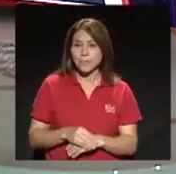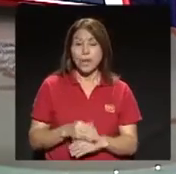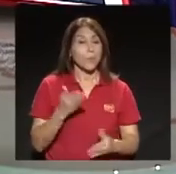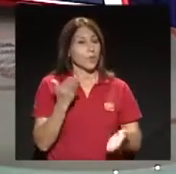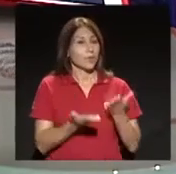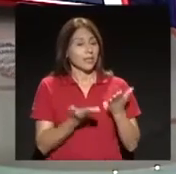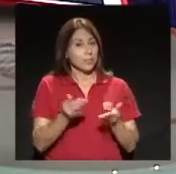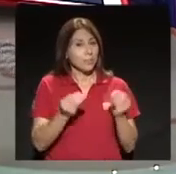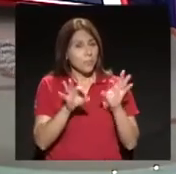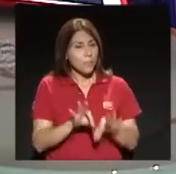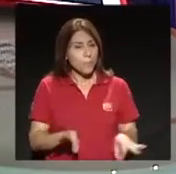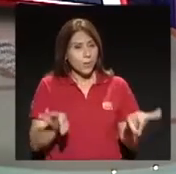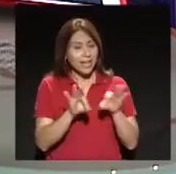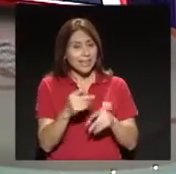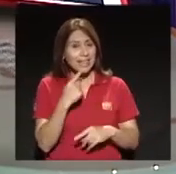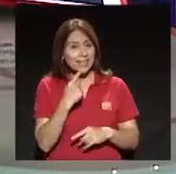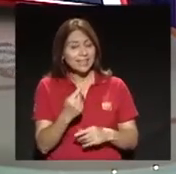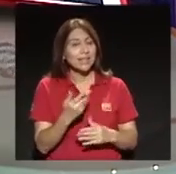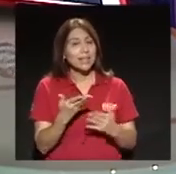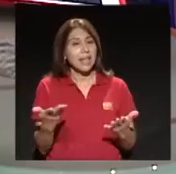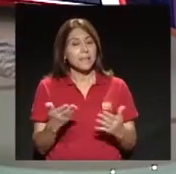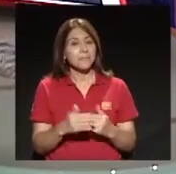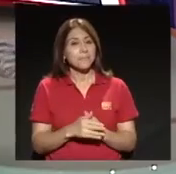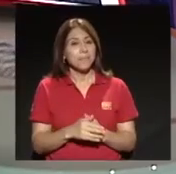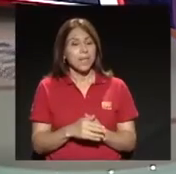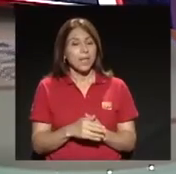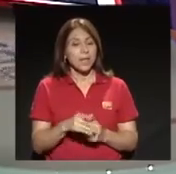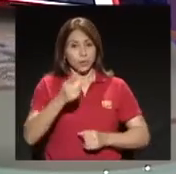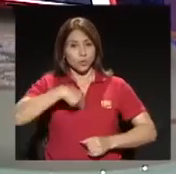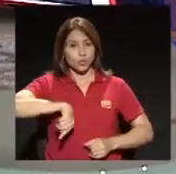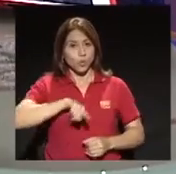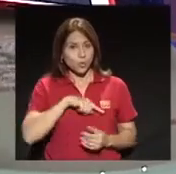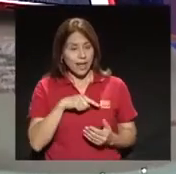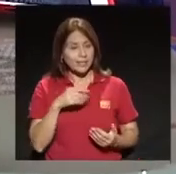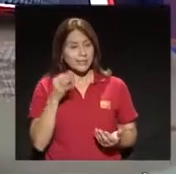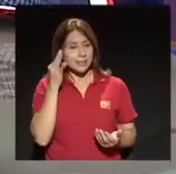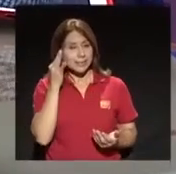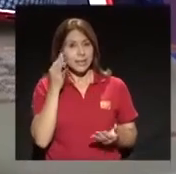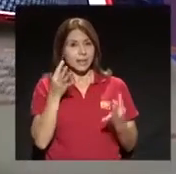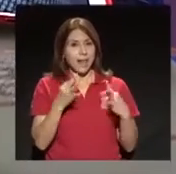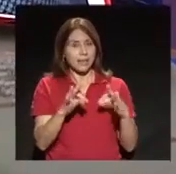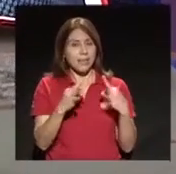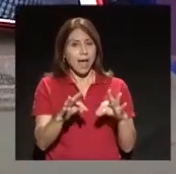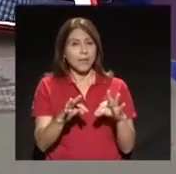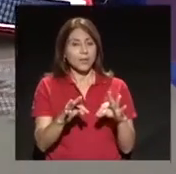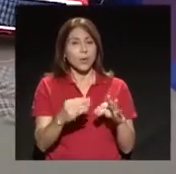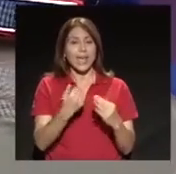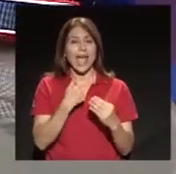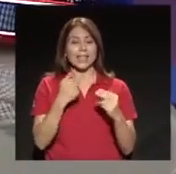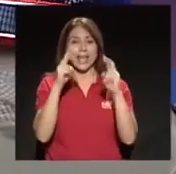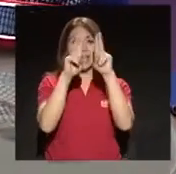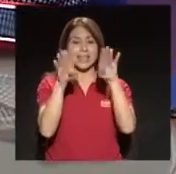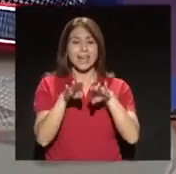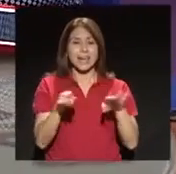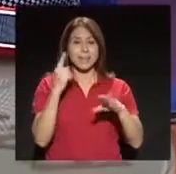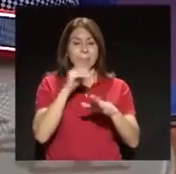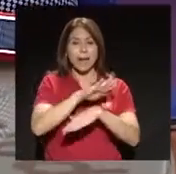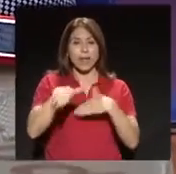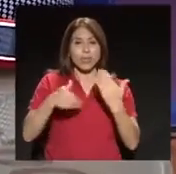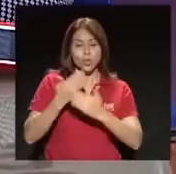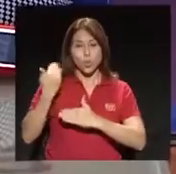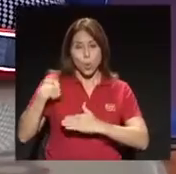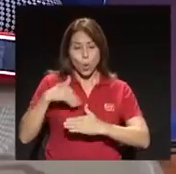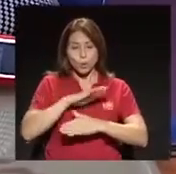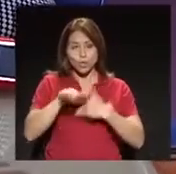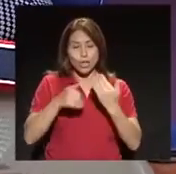importante decir antes, ¿verdad?, es que nosotras estamos tratando que haya un Internet para todos y todas, ¿verdad?, pero que